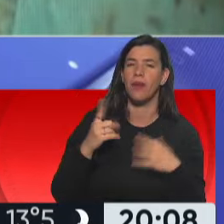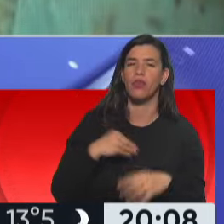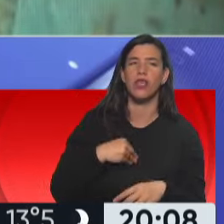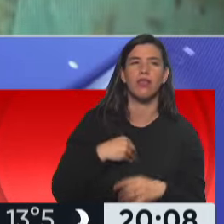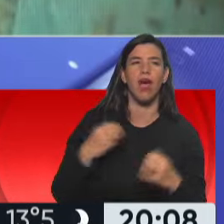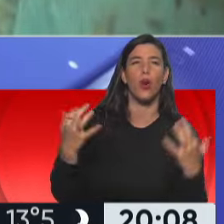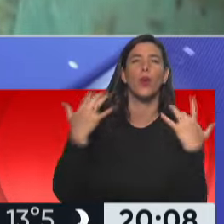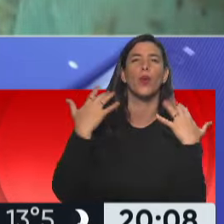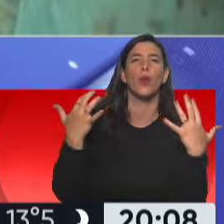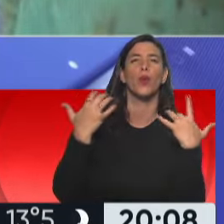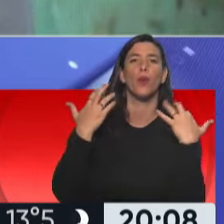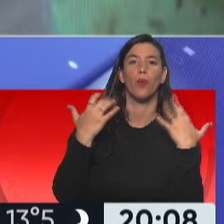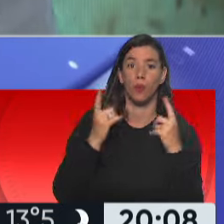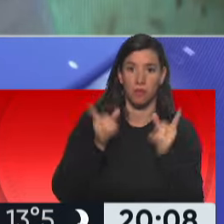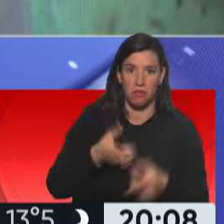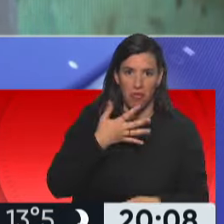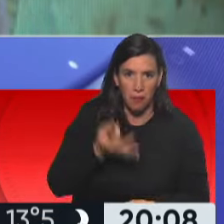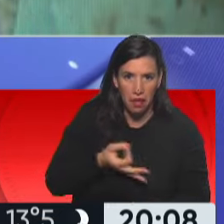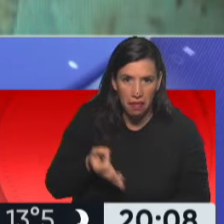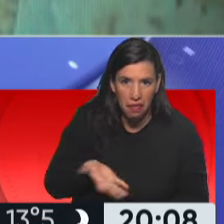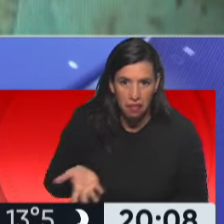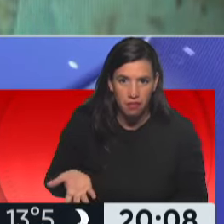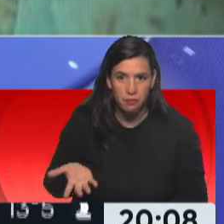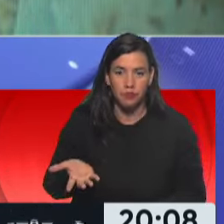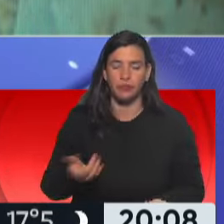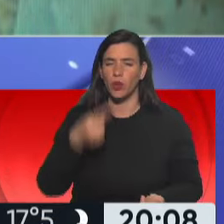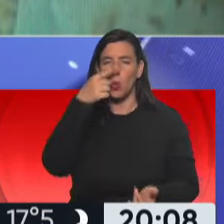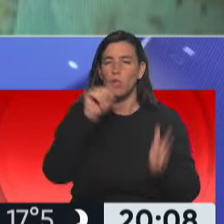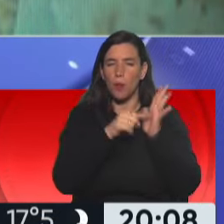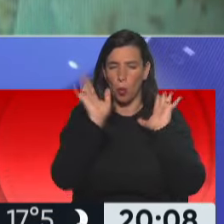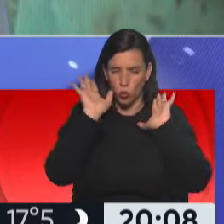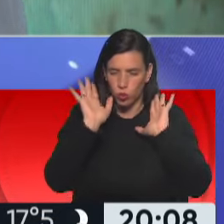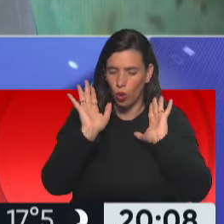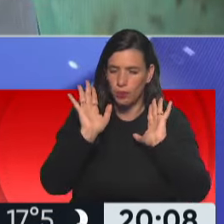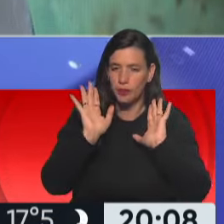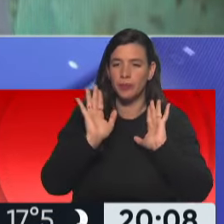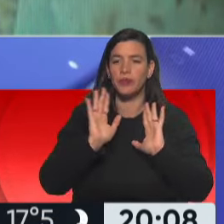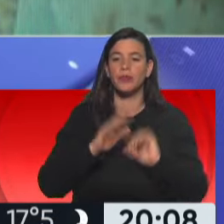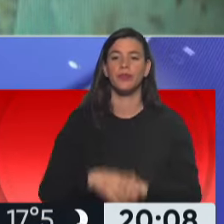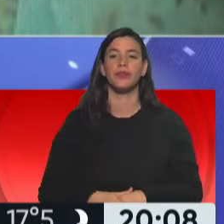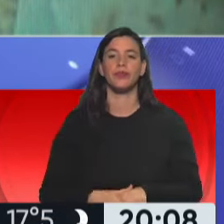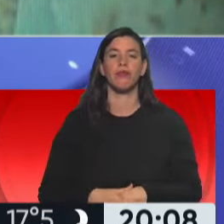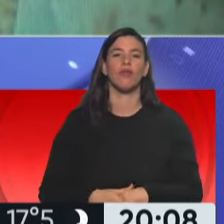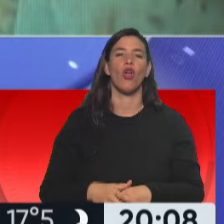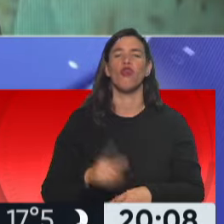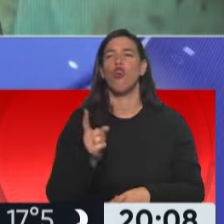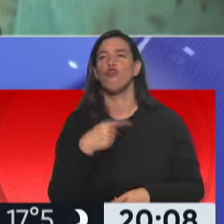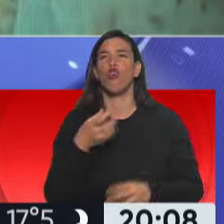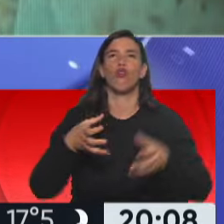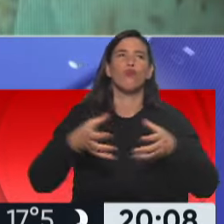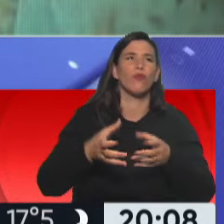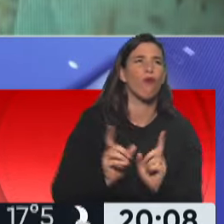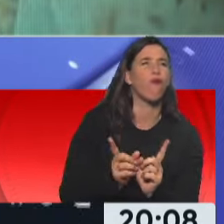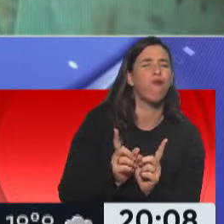el fresco del aire. Ah, mirá vos. Pero además, un último punto. Habremos estado 10 minutos ahí abajo. Sí.